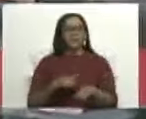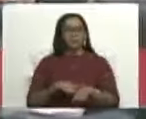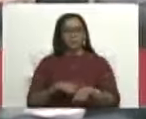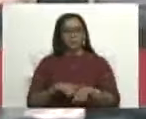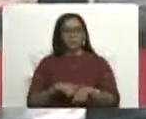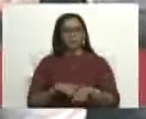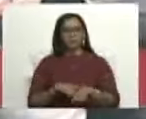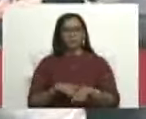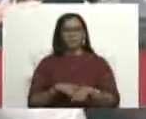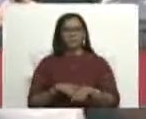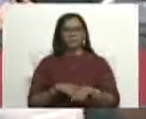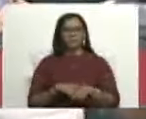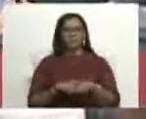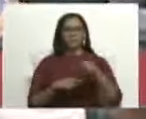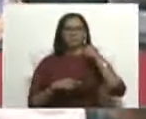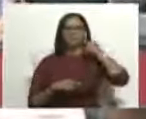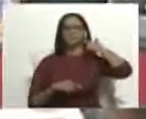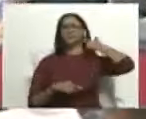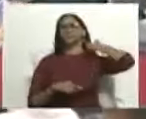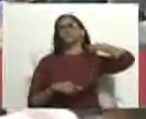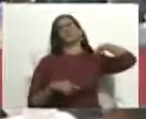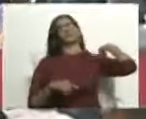oportunidad.